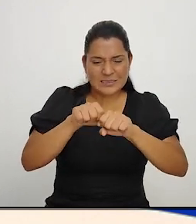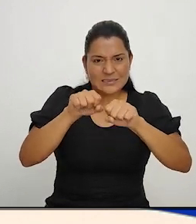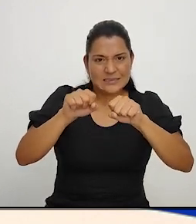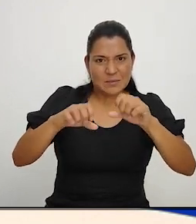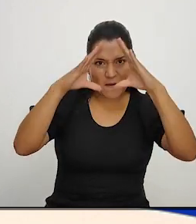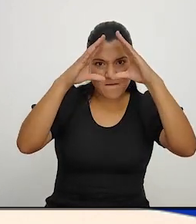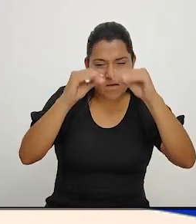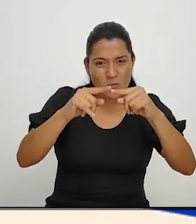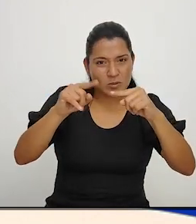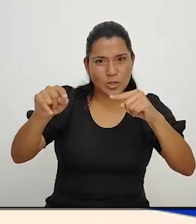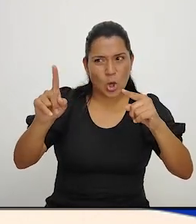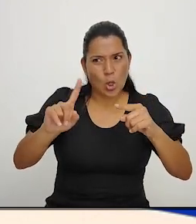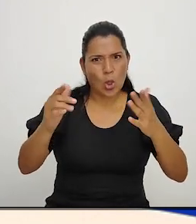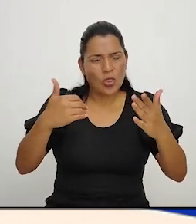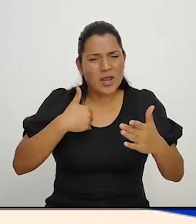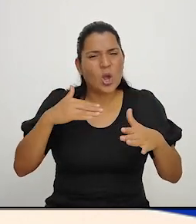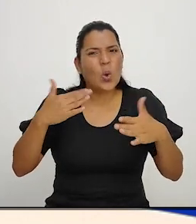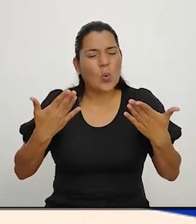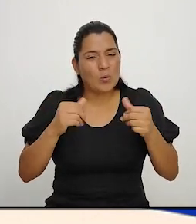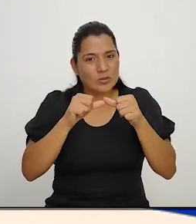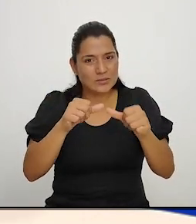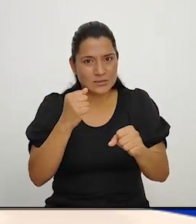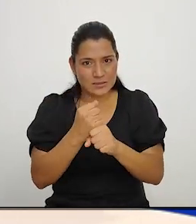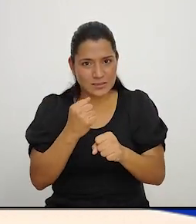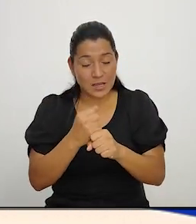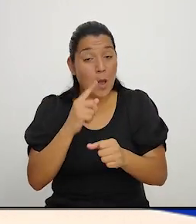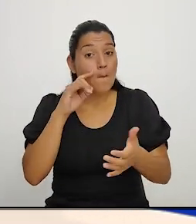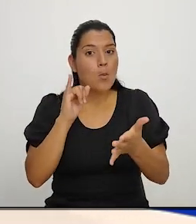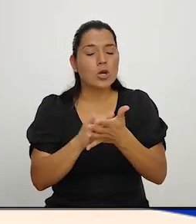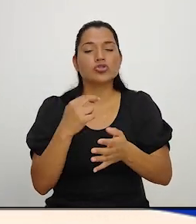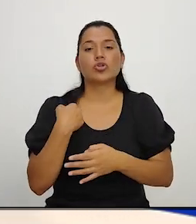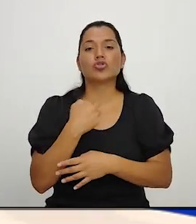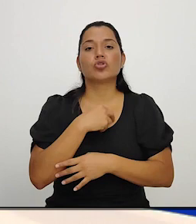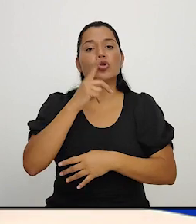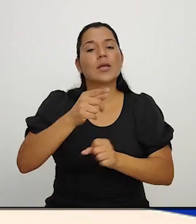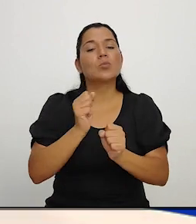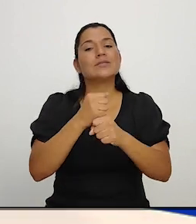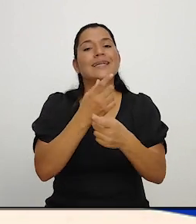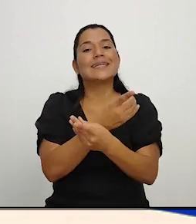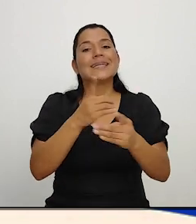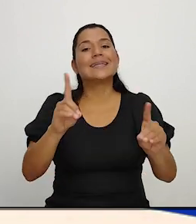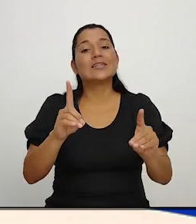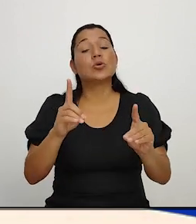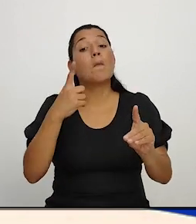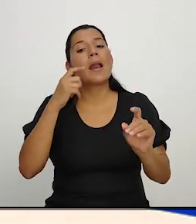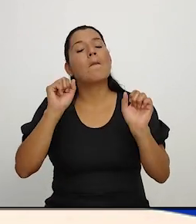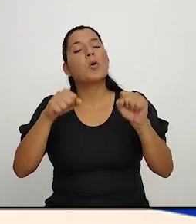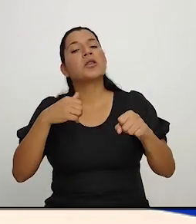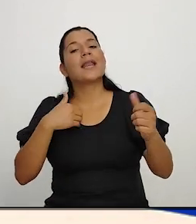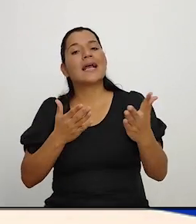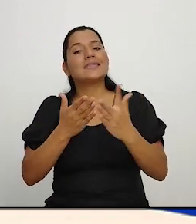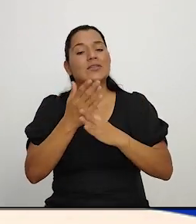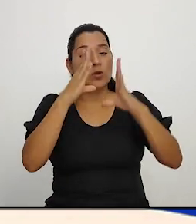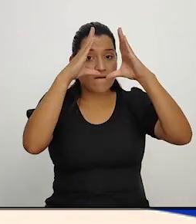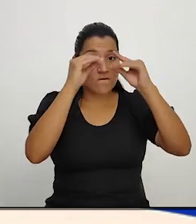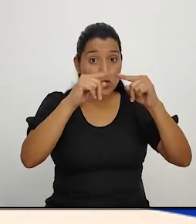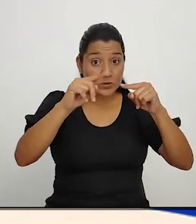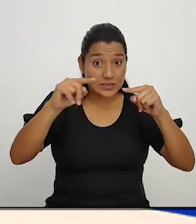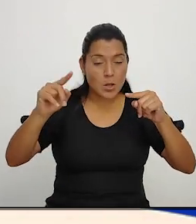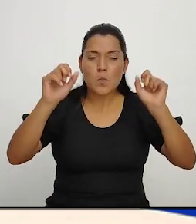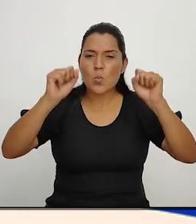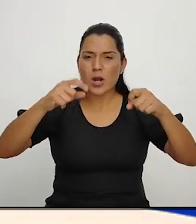estadística por tal razón debemos democratizar el acceso a los datos estadísticos y realizar una